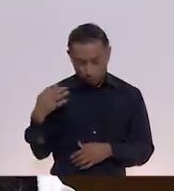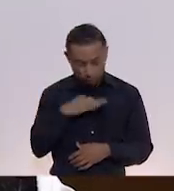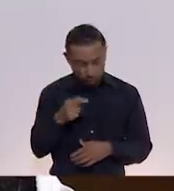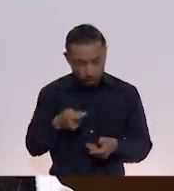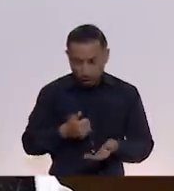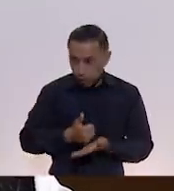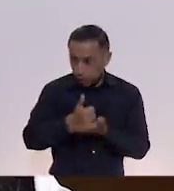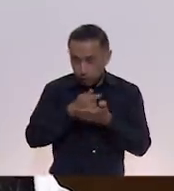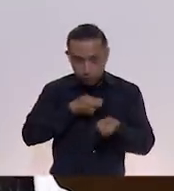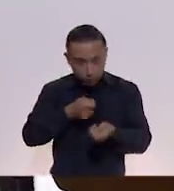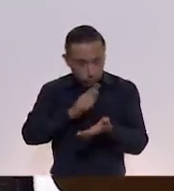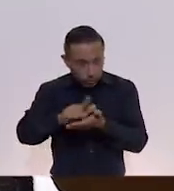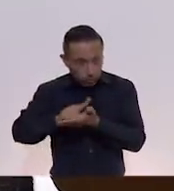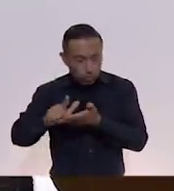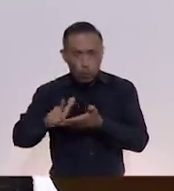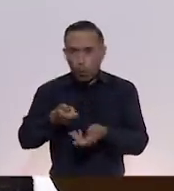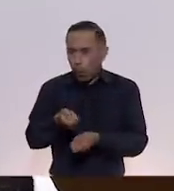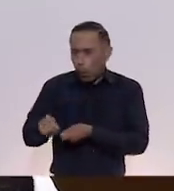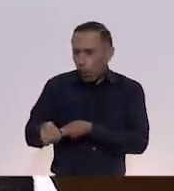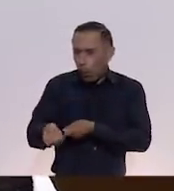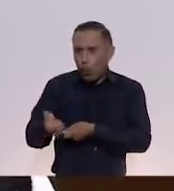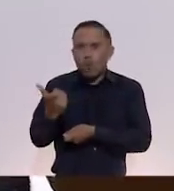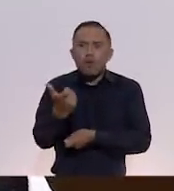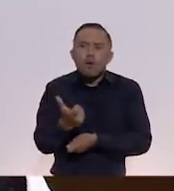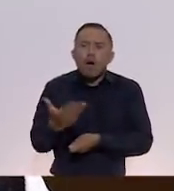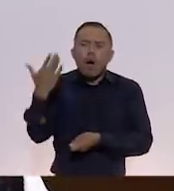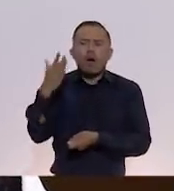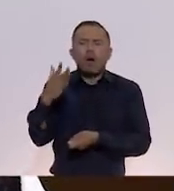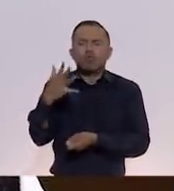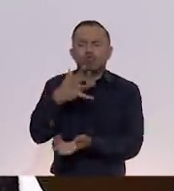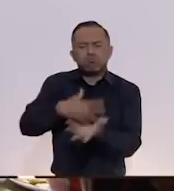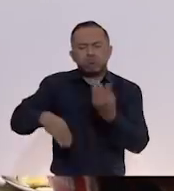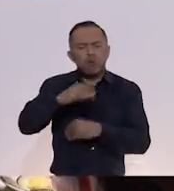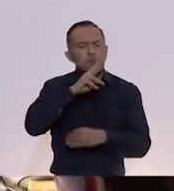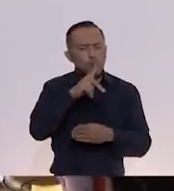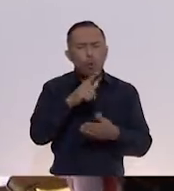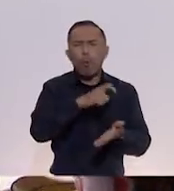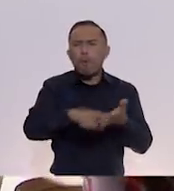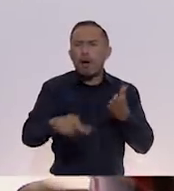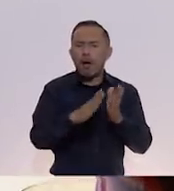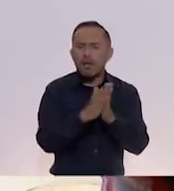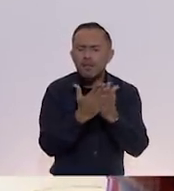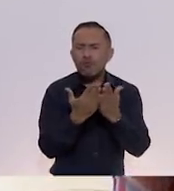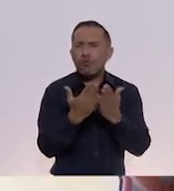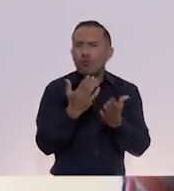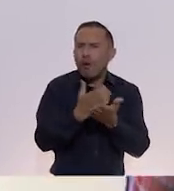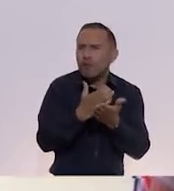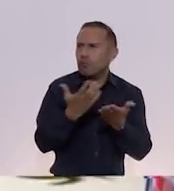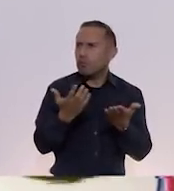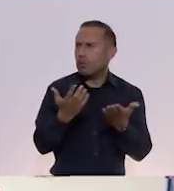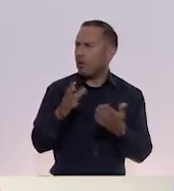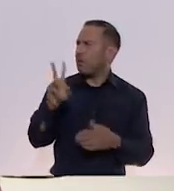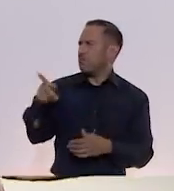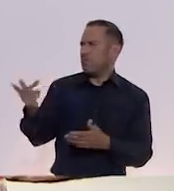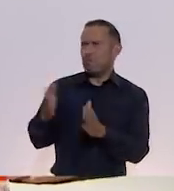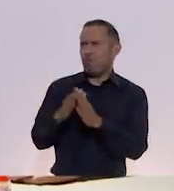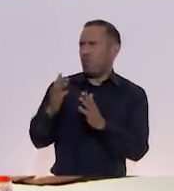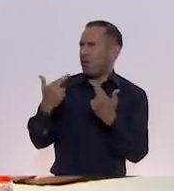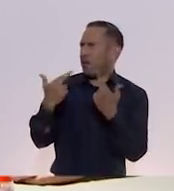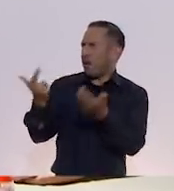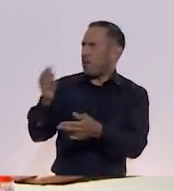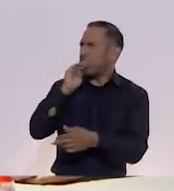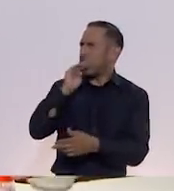cara. Y con eso podemos comprar los útiles. ¿Pero cómo crees, mujer? Ese va a ser tu regalo del Día de las Madres. ¿Y quién te dijo que yo quería